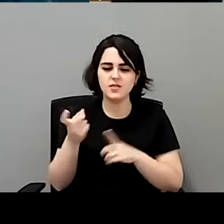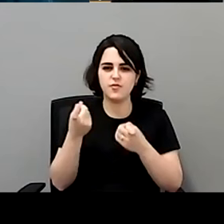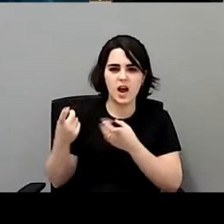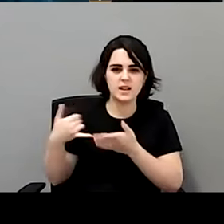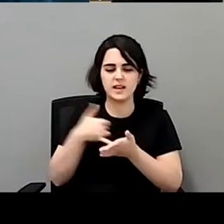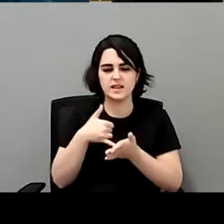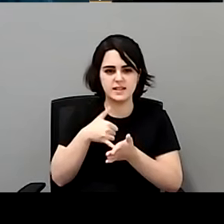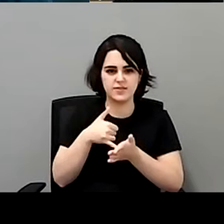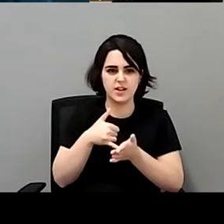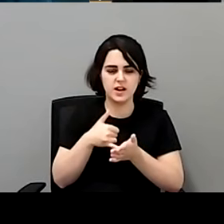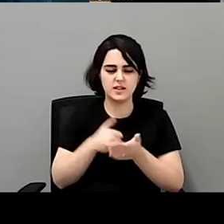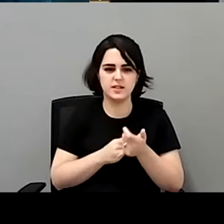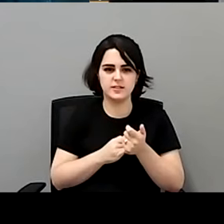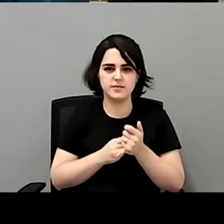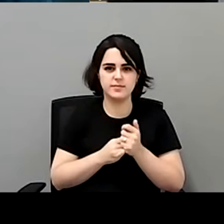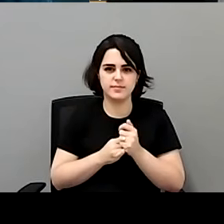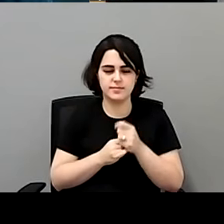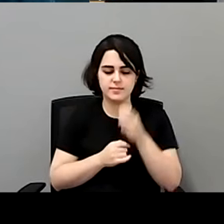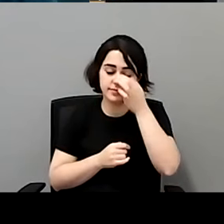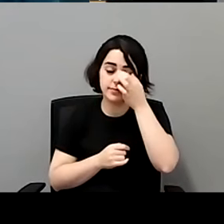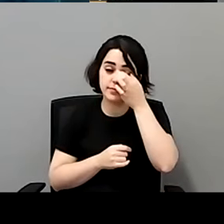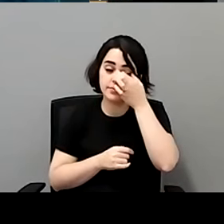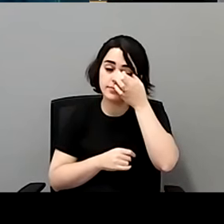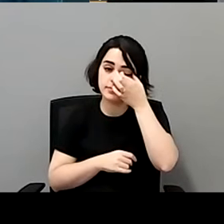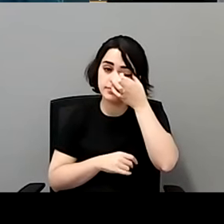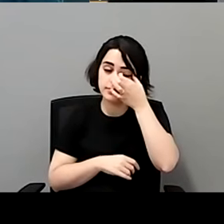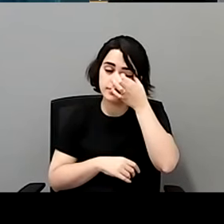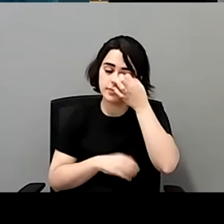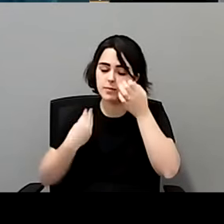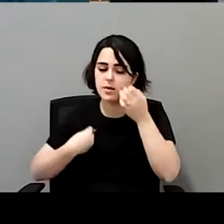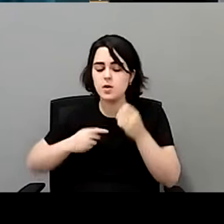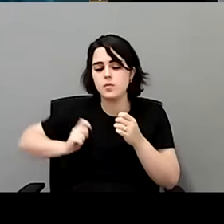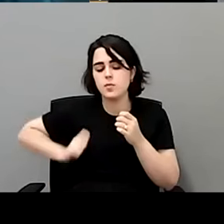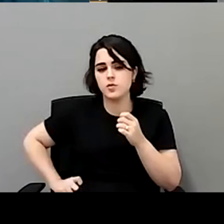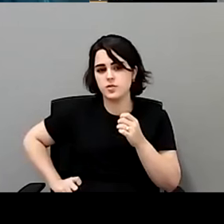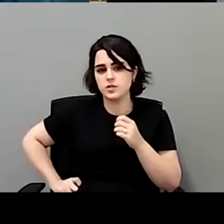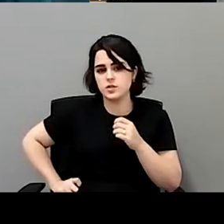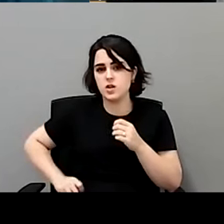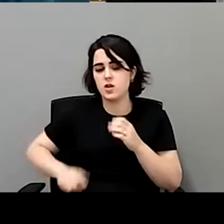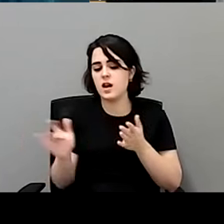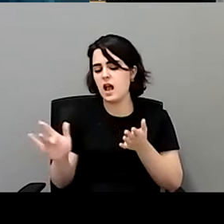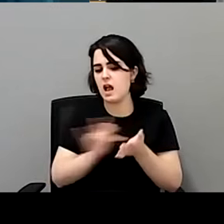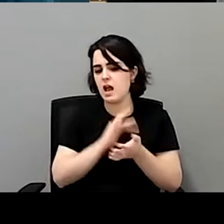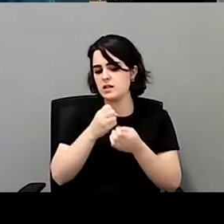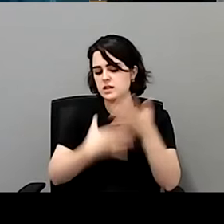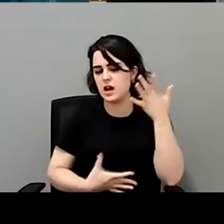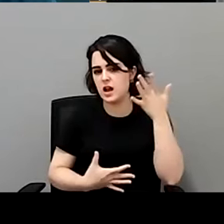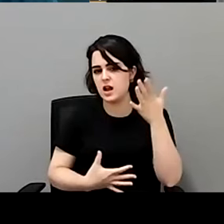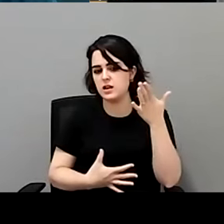y eso sigue, que y sigue sin cumplirlo. Porque como profesión, el catálogo de profesiones